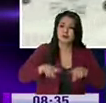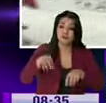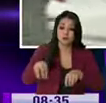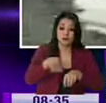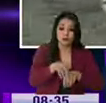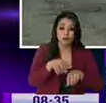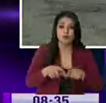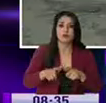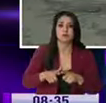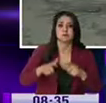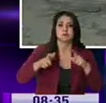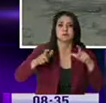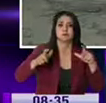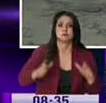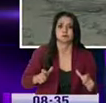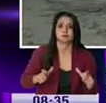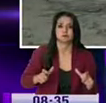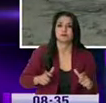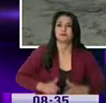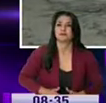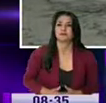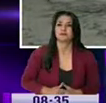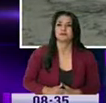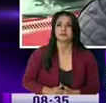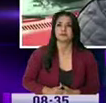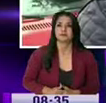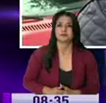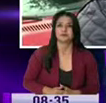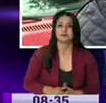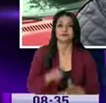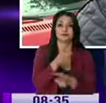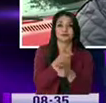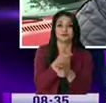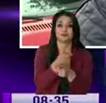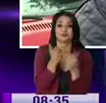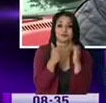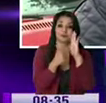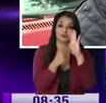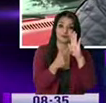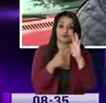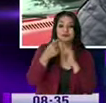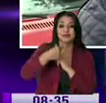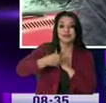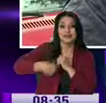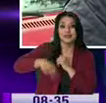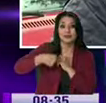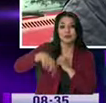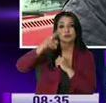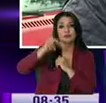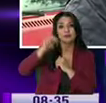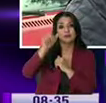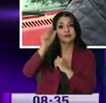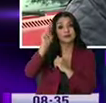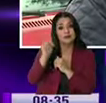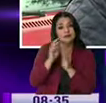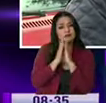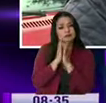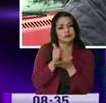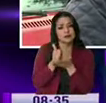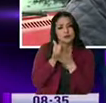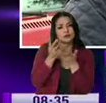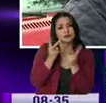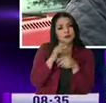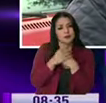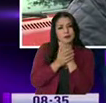están reformando en este unos huécar dónde es tamaño cielo así qué propósito de que estamos viendo en a quitumbe ñan la ayuda necesaria autoridades